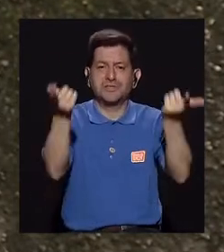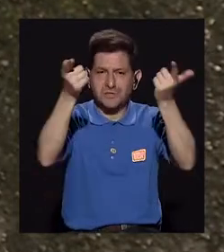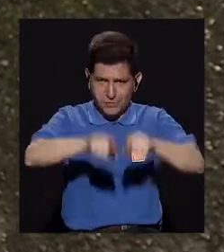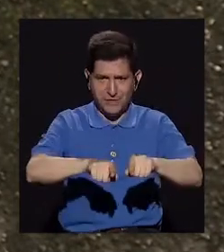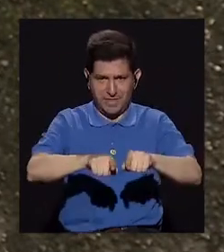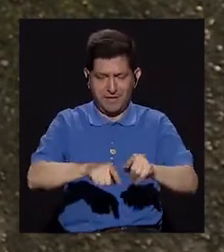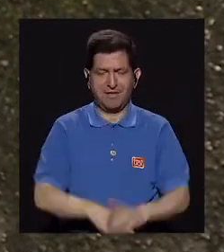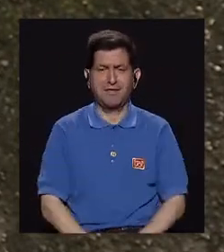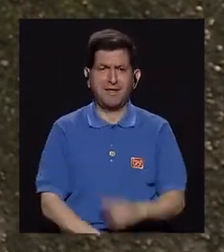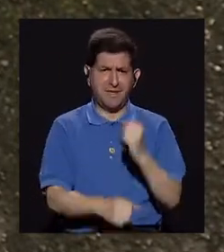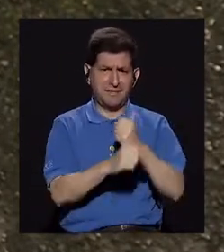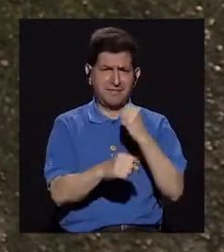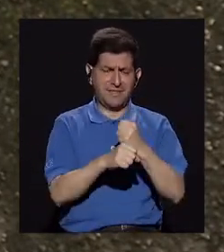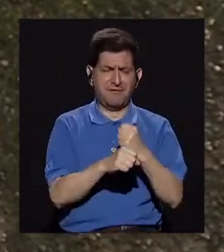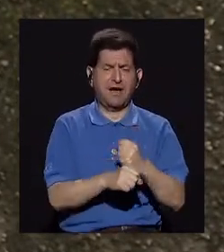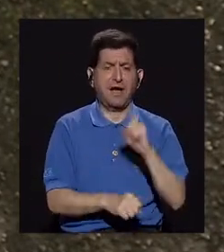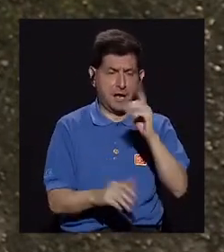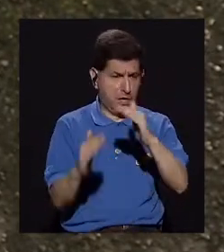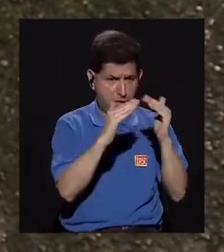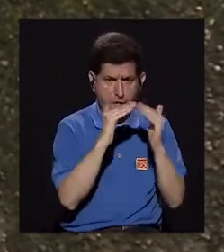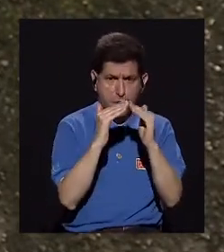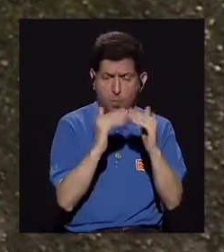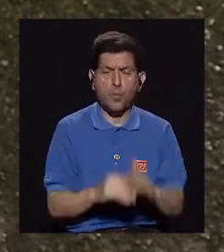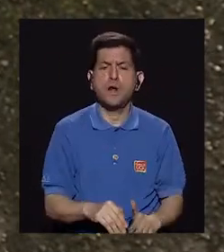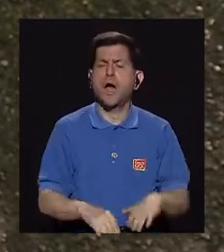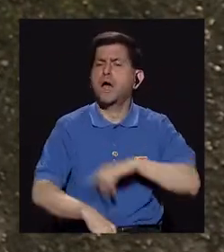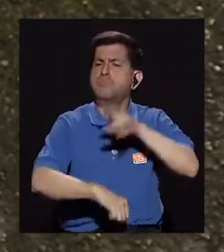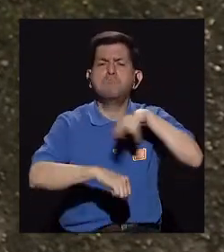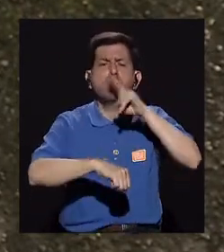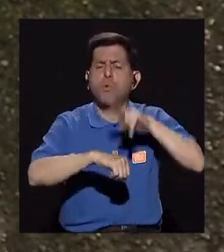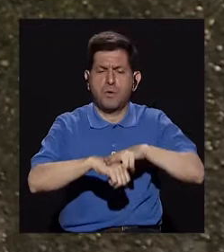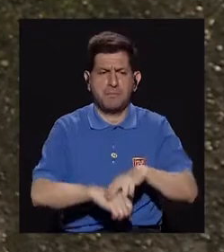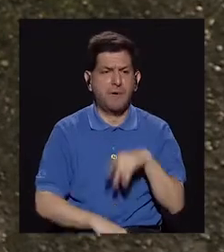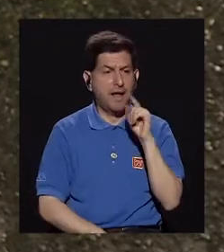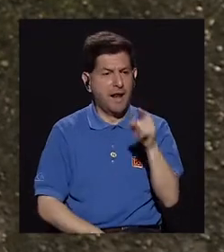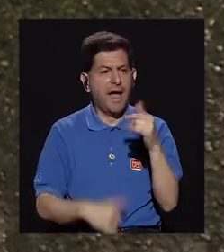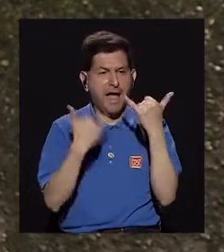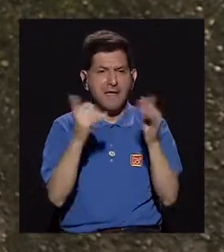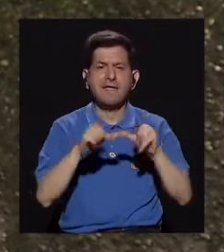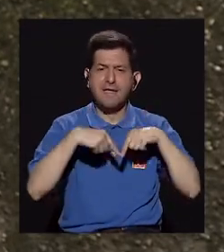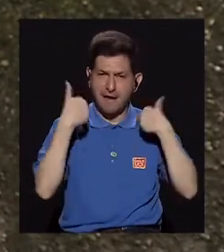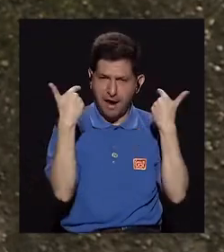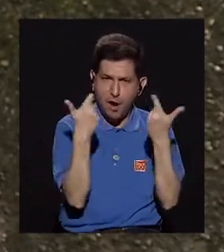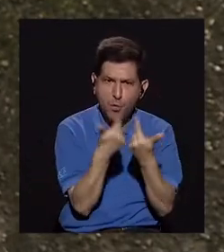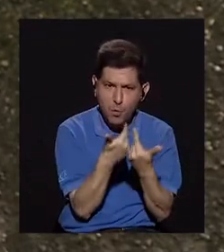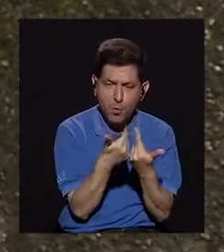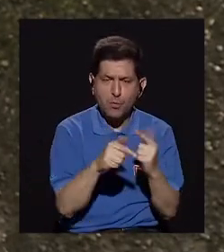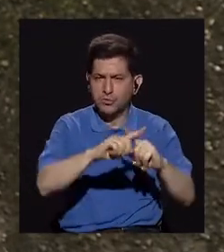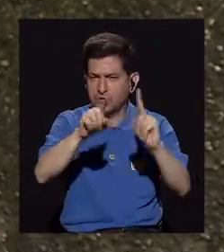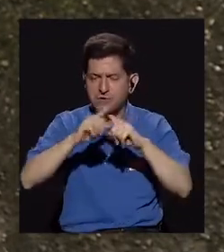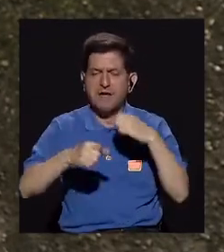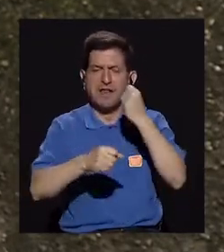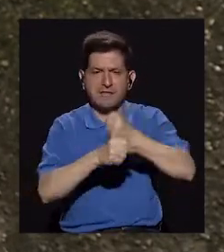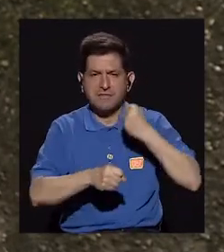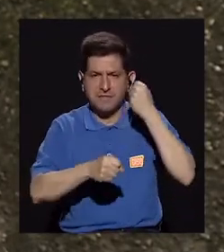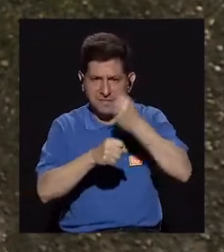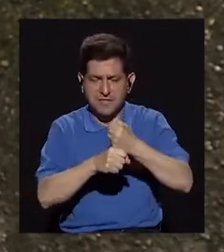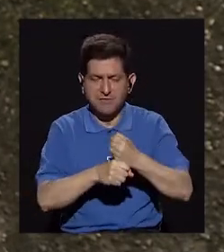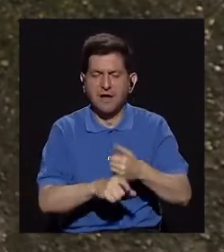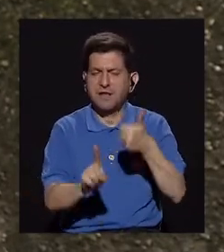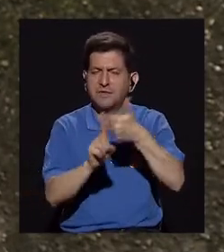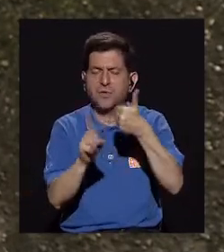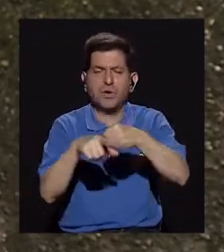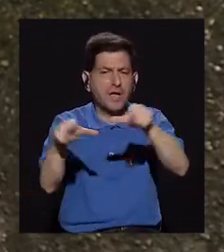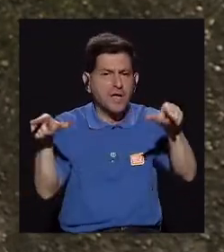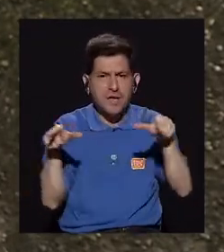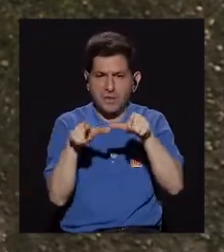estén dando, ¿verdad? Cuando trabajamos con determinada comunidad, por lo general buscamos que haya algún colectivo o colectivos que ya estén trabajando con